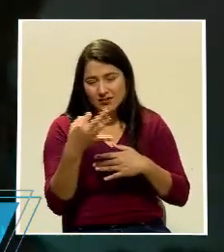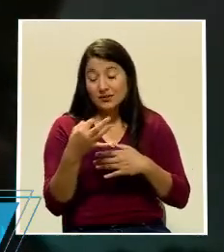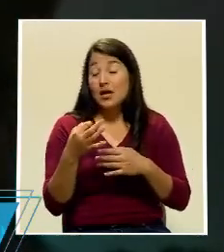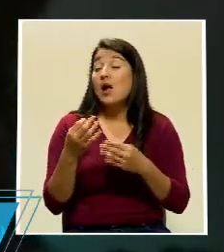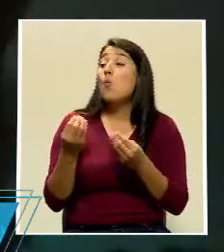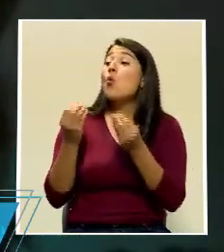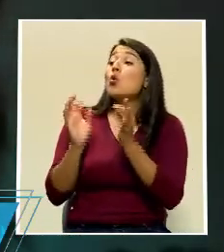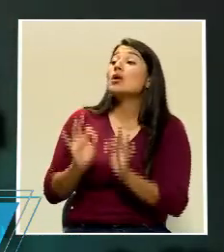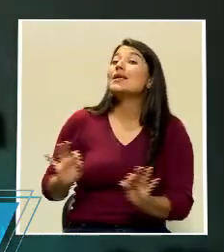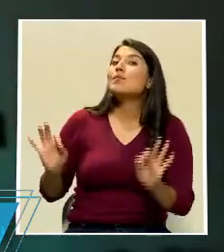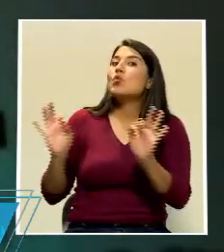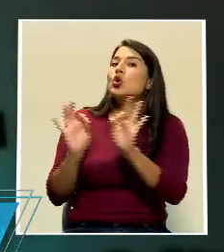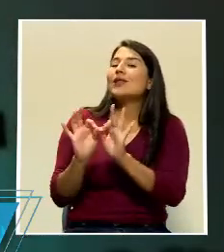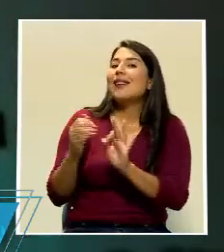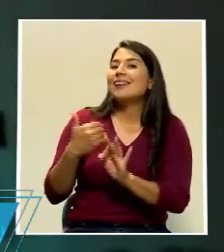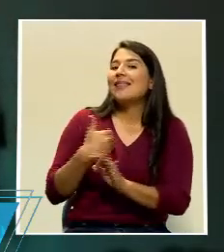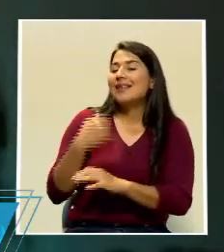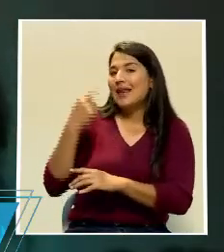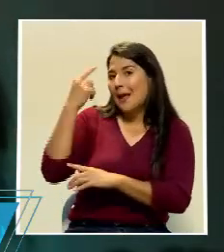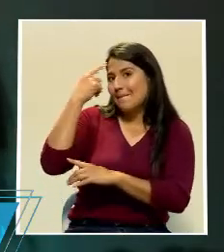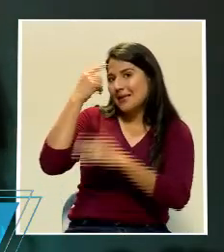de que a veces a